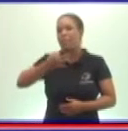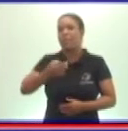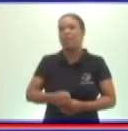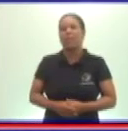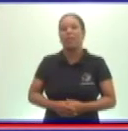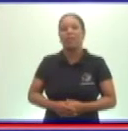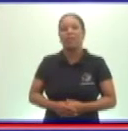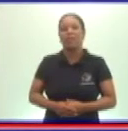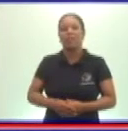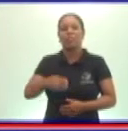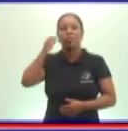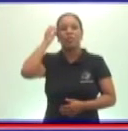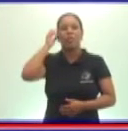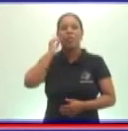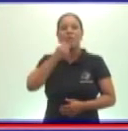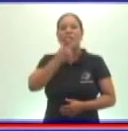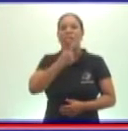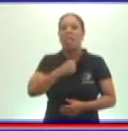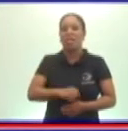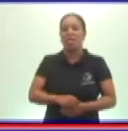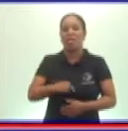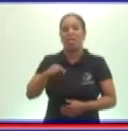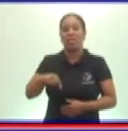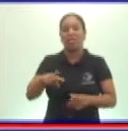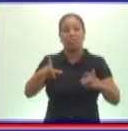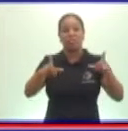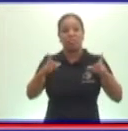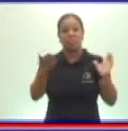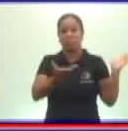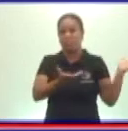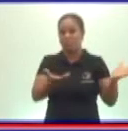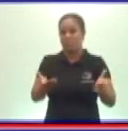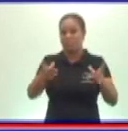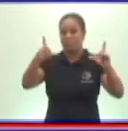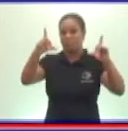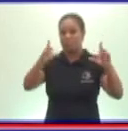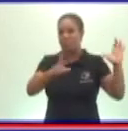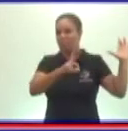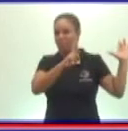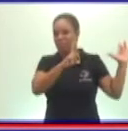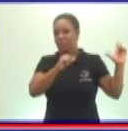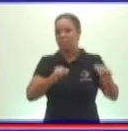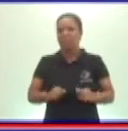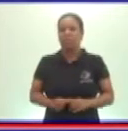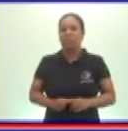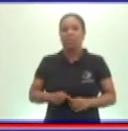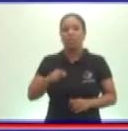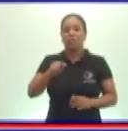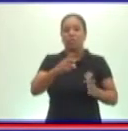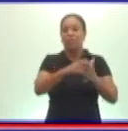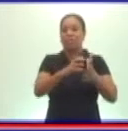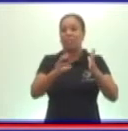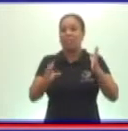Lenin. Y aquí entonces te invito a la ficha conceptual que ustedes van a derivar